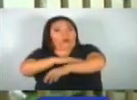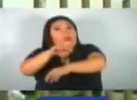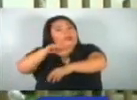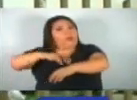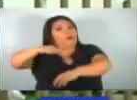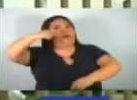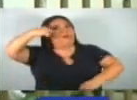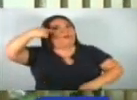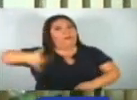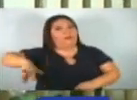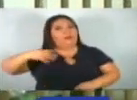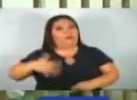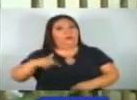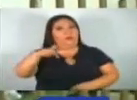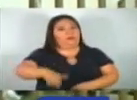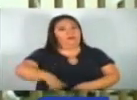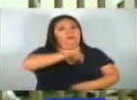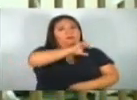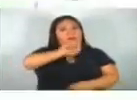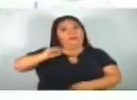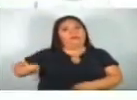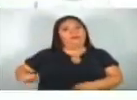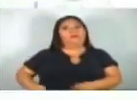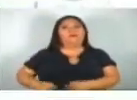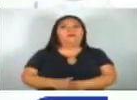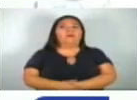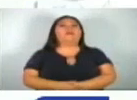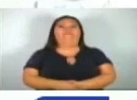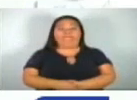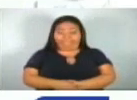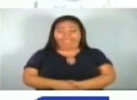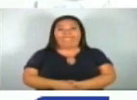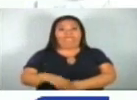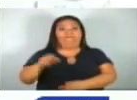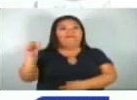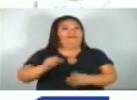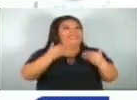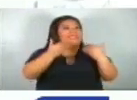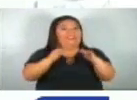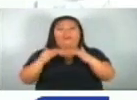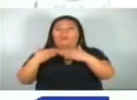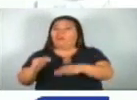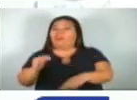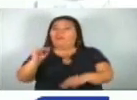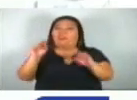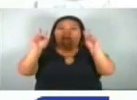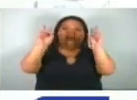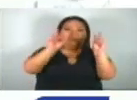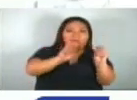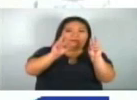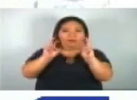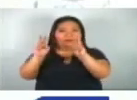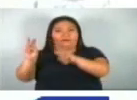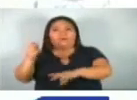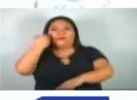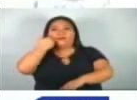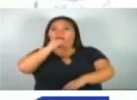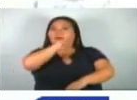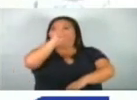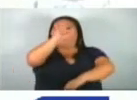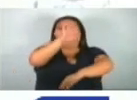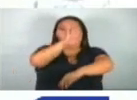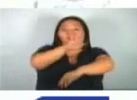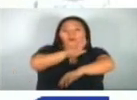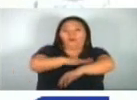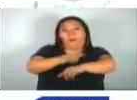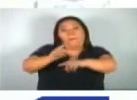agravar la situación en el país. Sí son más los casos de dengue clásico. Sin embargo, los casos de dengue